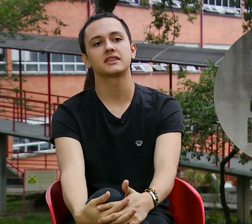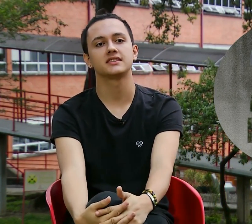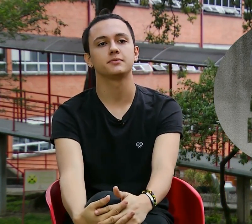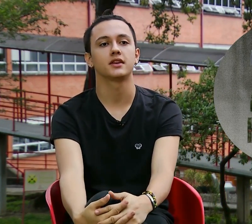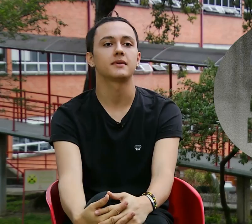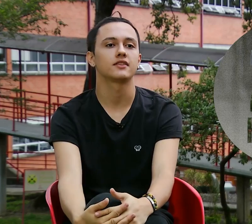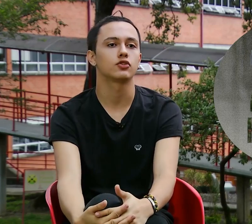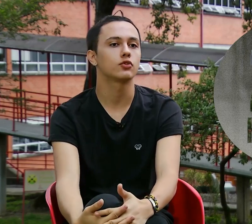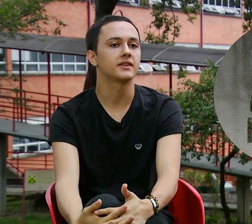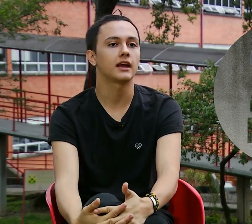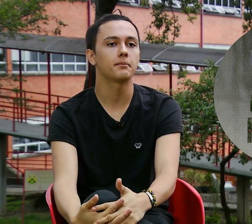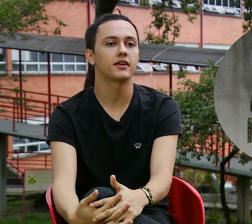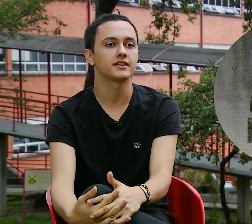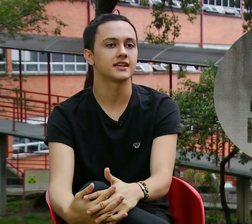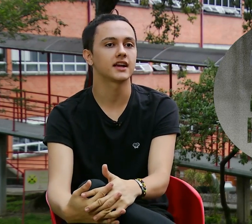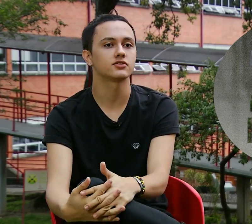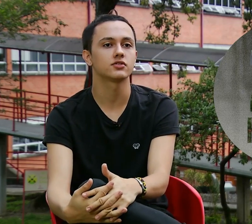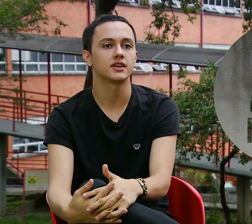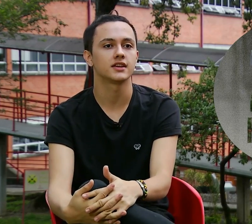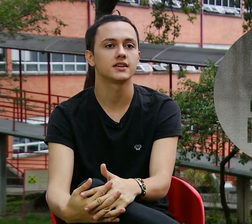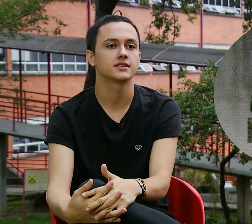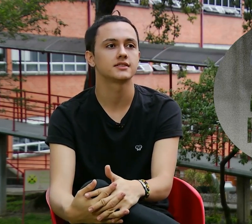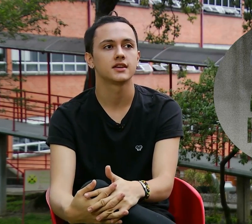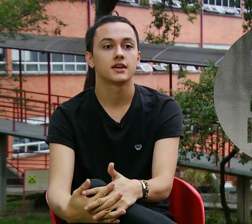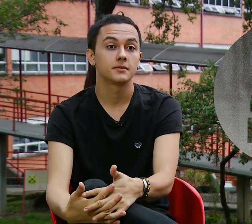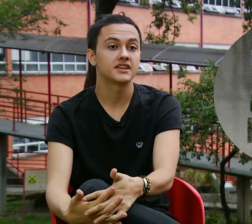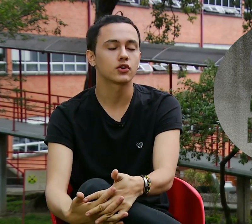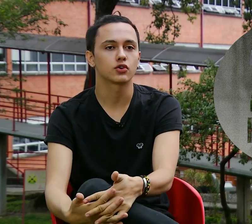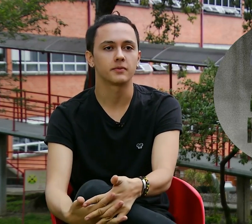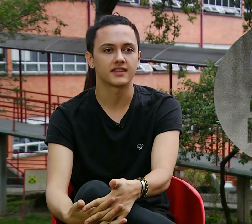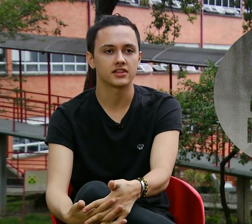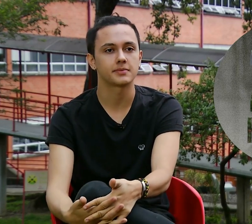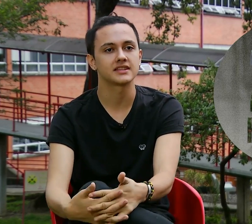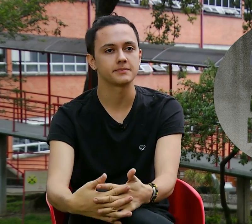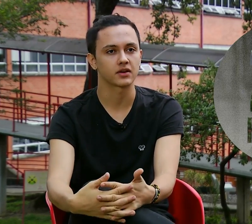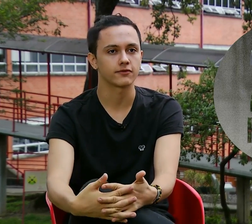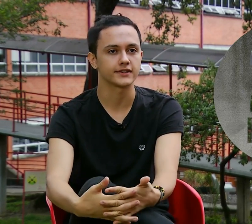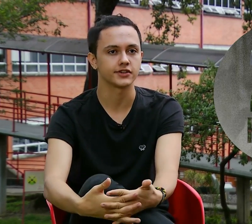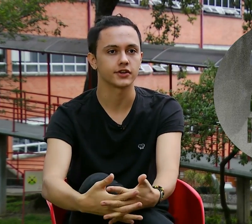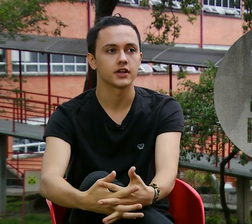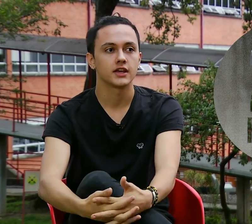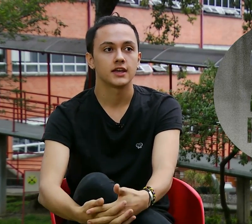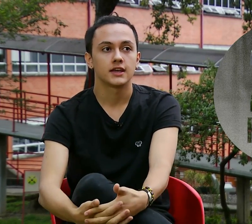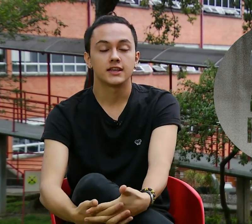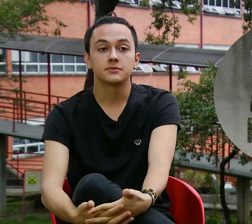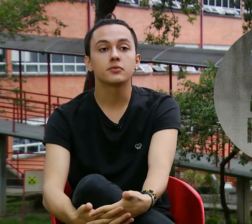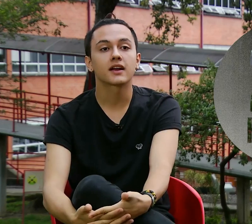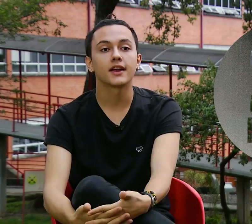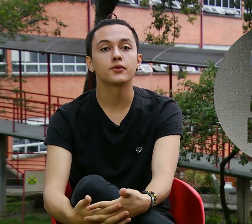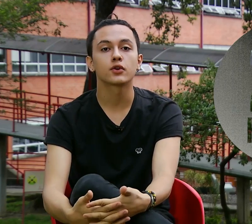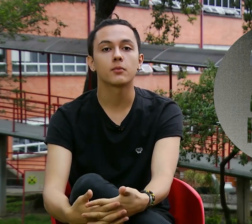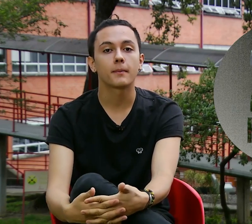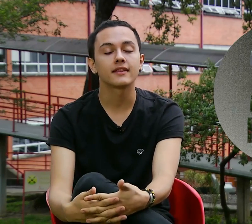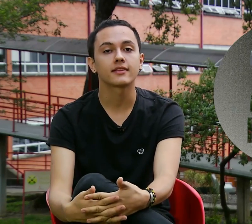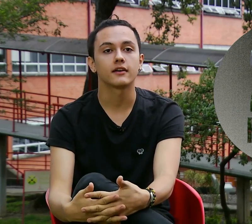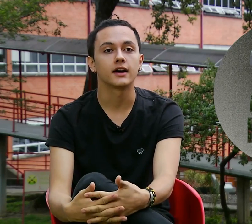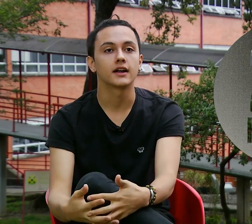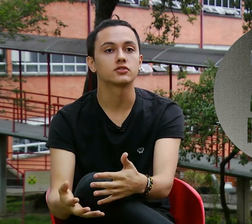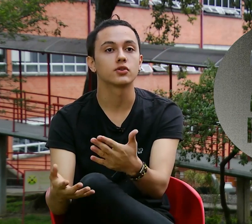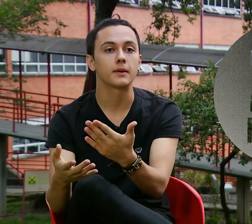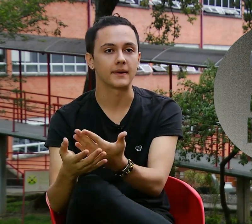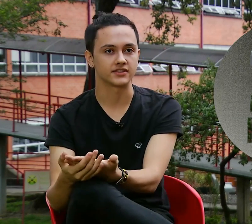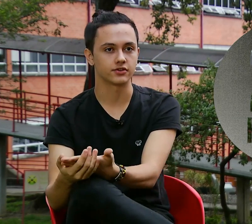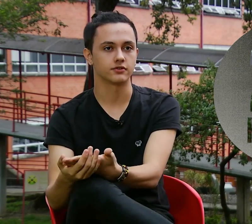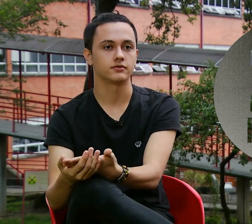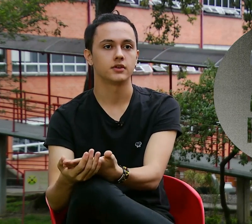segunda vez que yo participo en la maratón documental, pero en este caso es ya con documental, ya participé con ficción. Y es muy bacano uno cómo aprende a